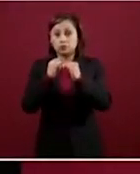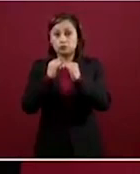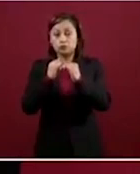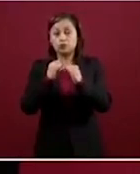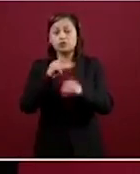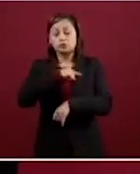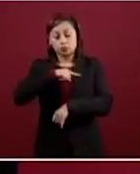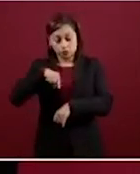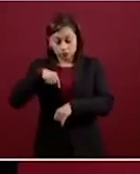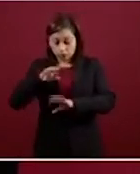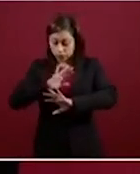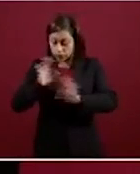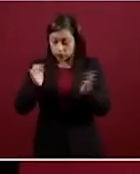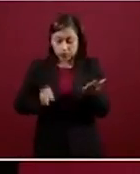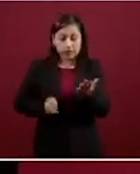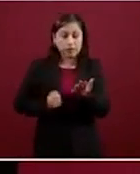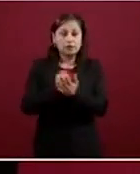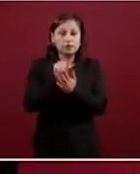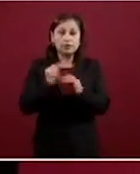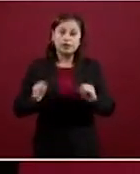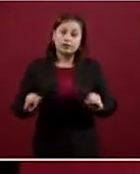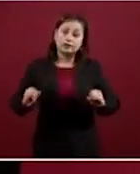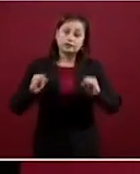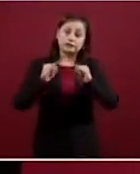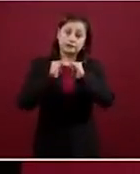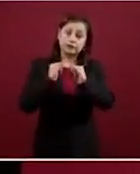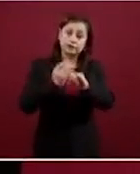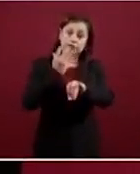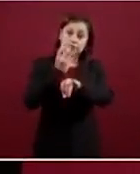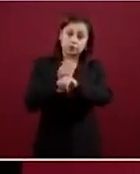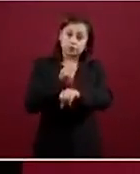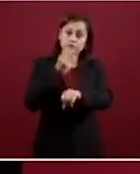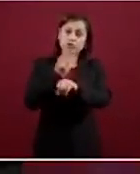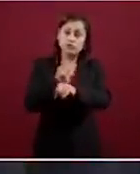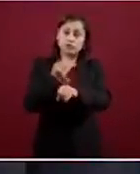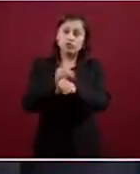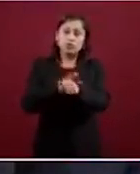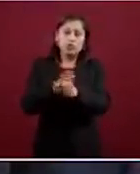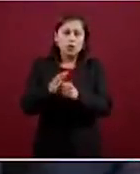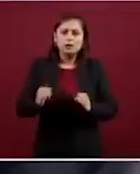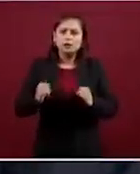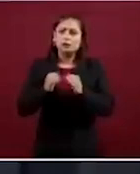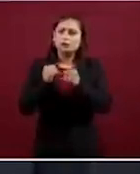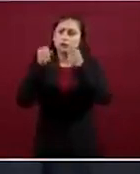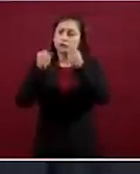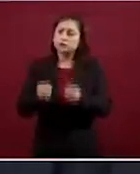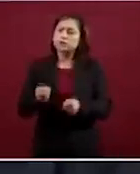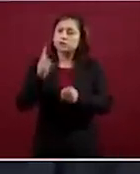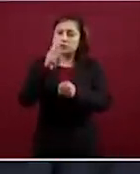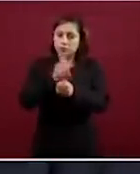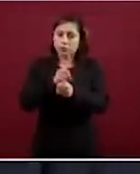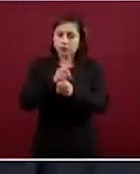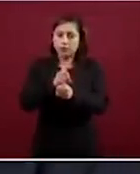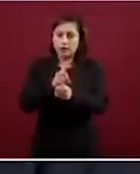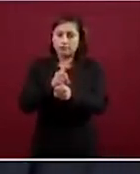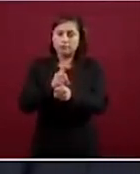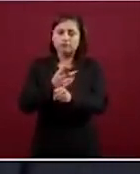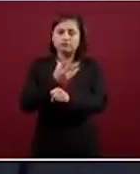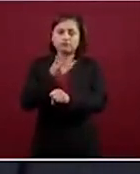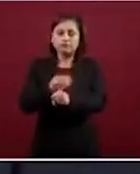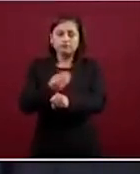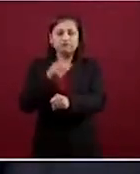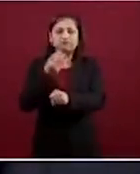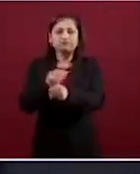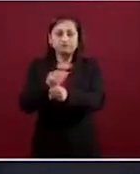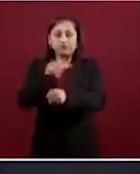rediseñar las instituciones de seguridad para dotar al estado mexicano de los